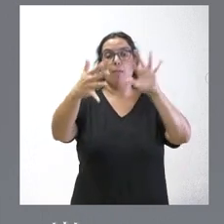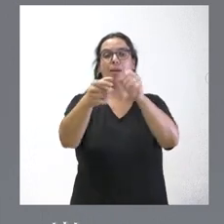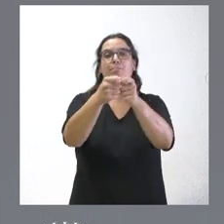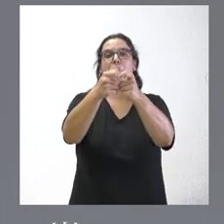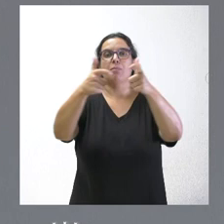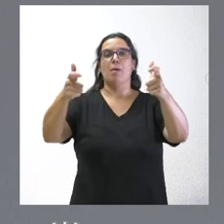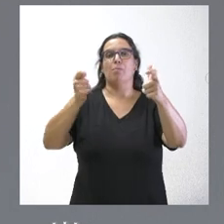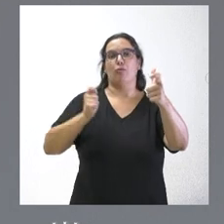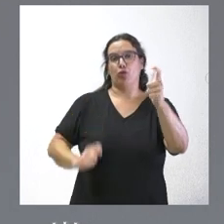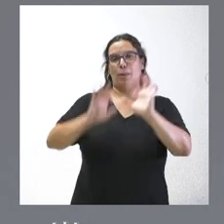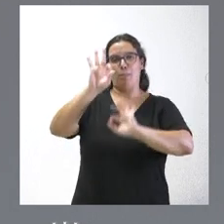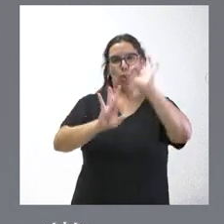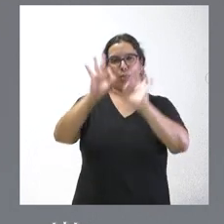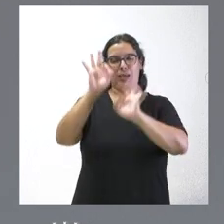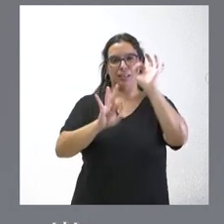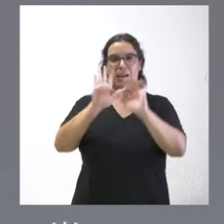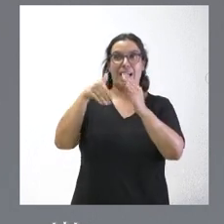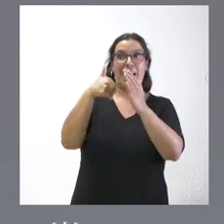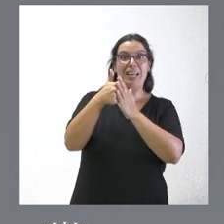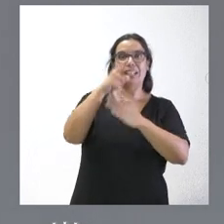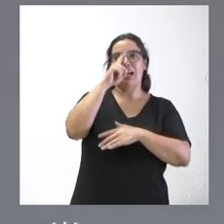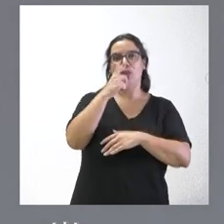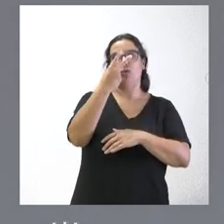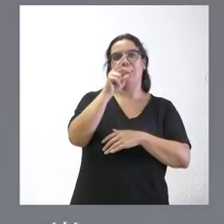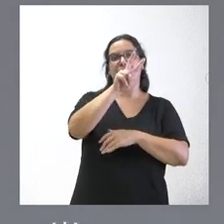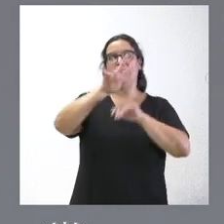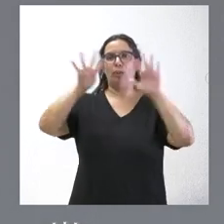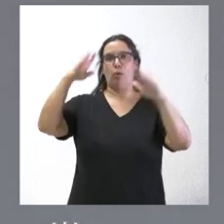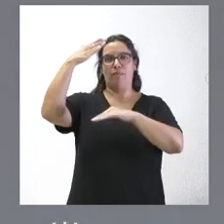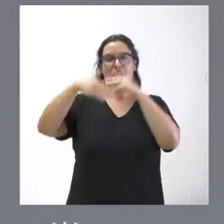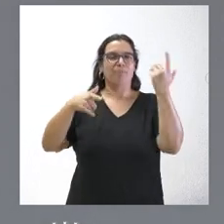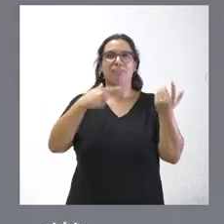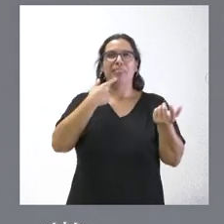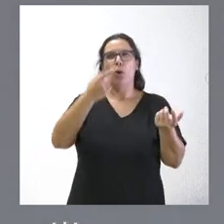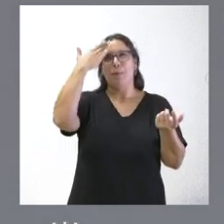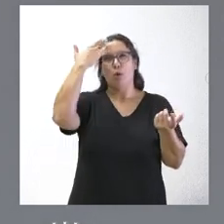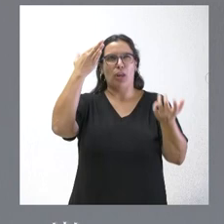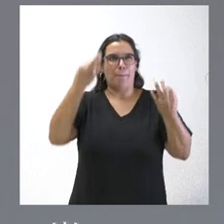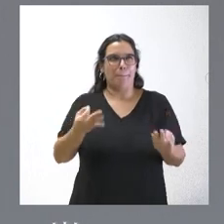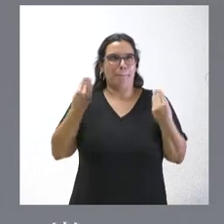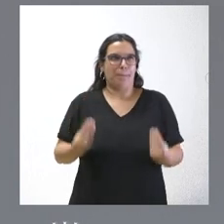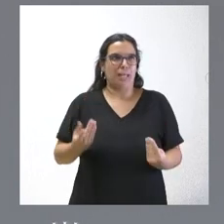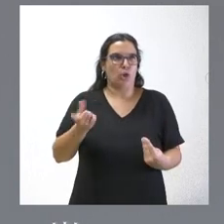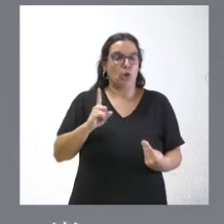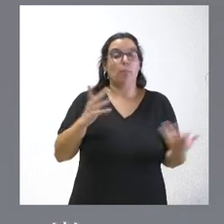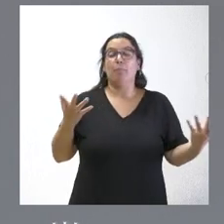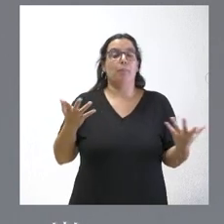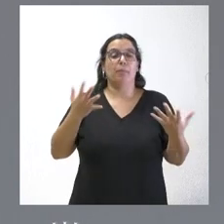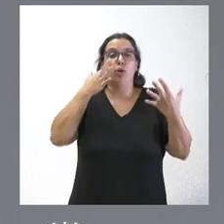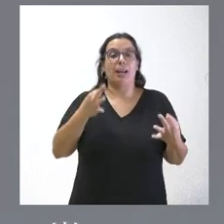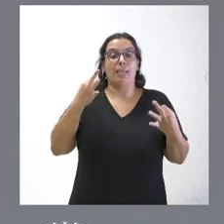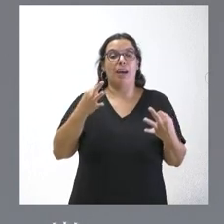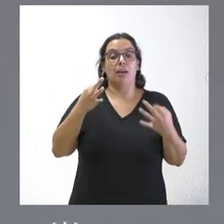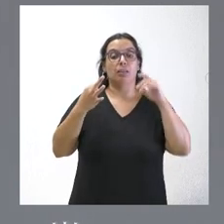del año 2029 les estoy hablando de memoria Pero para lo que se planteaba